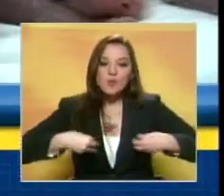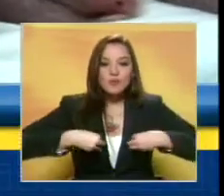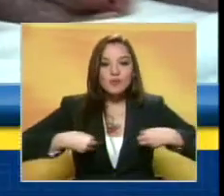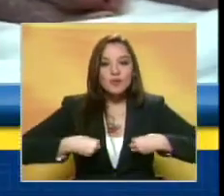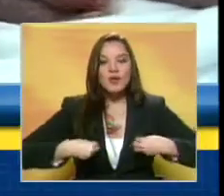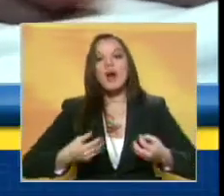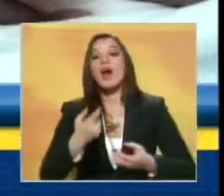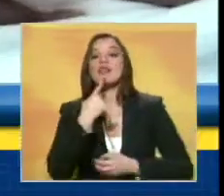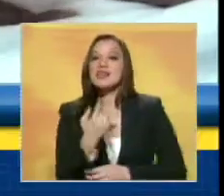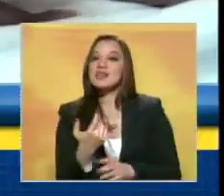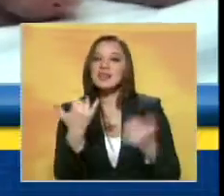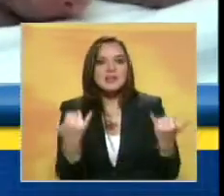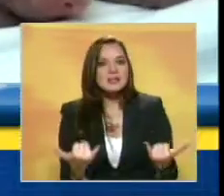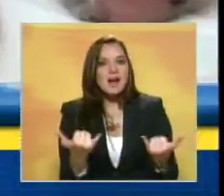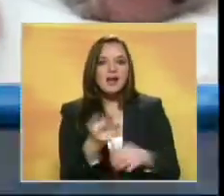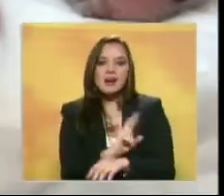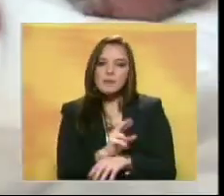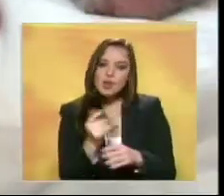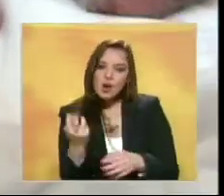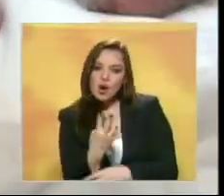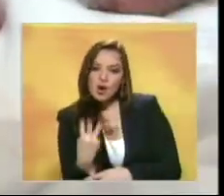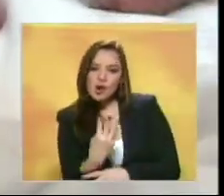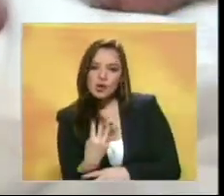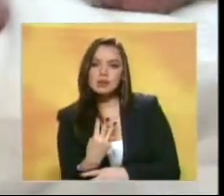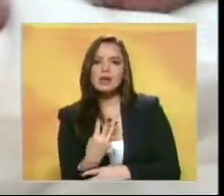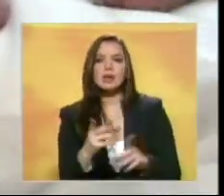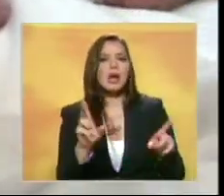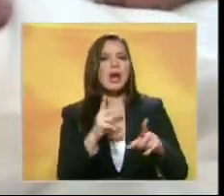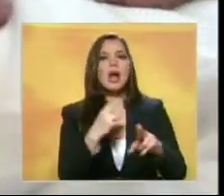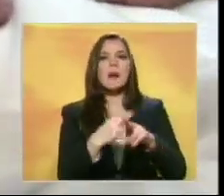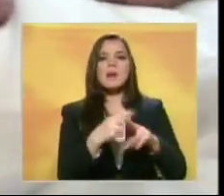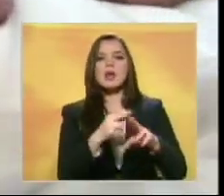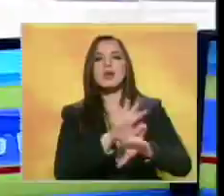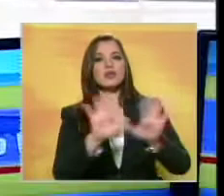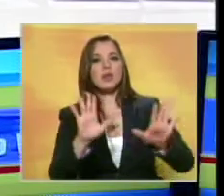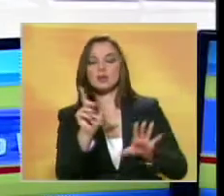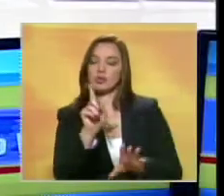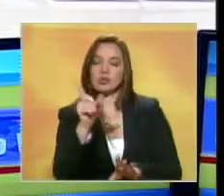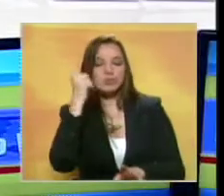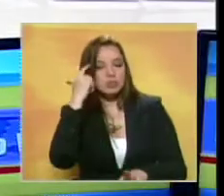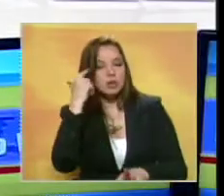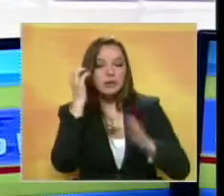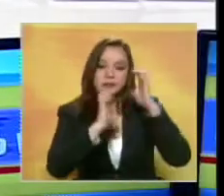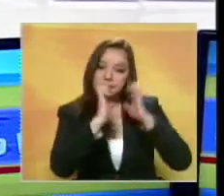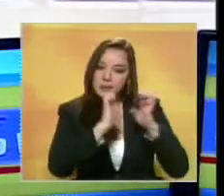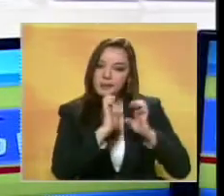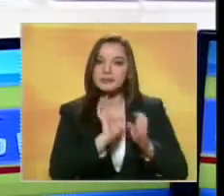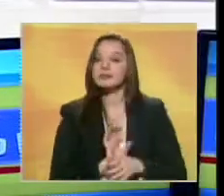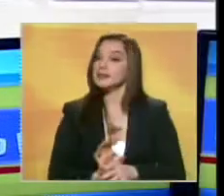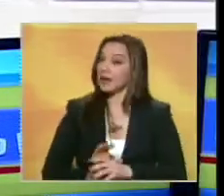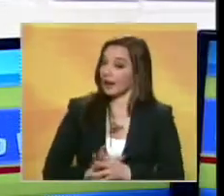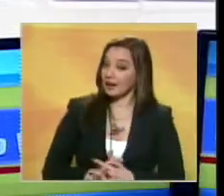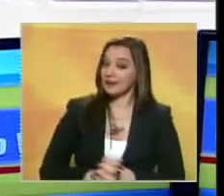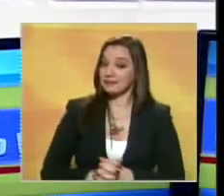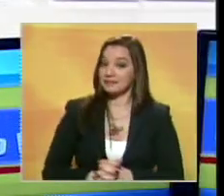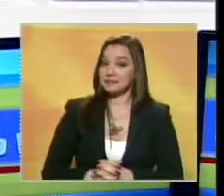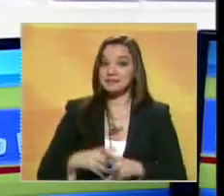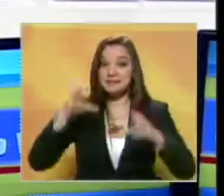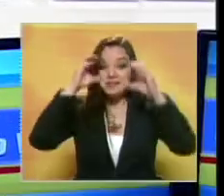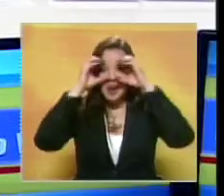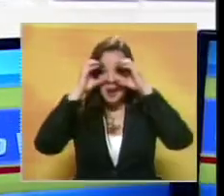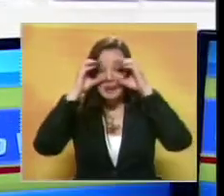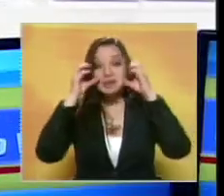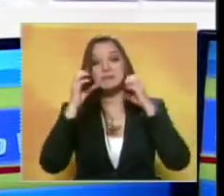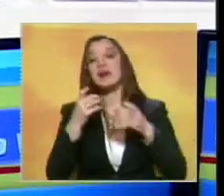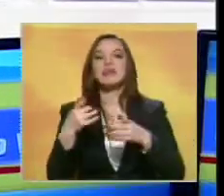que es demasiado pronto para considerar a los bebés panda fuera de peligro. Ay, qué bonito. ¿Qué tal? El panda que ya en